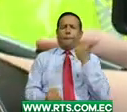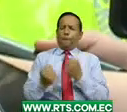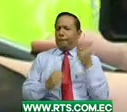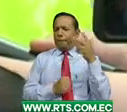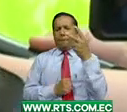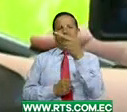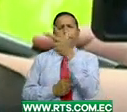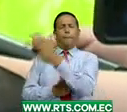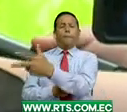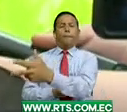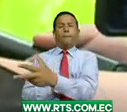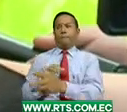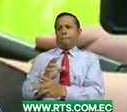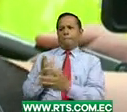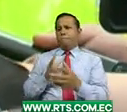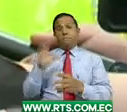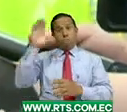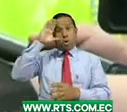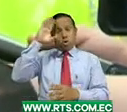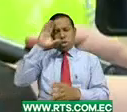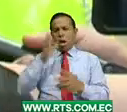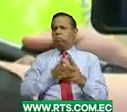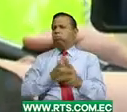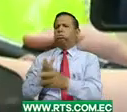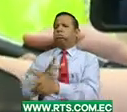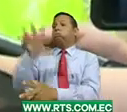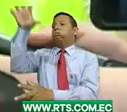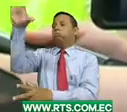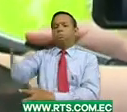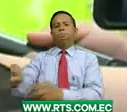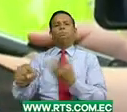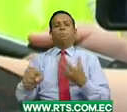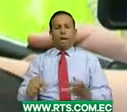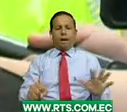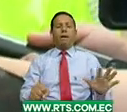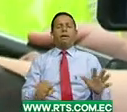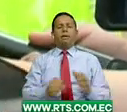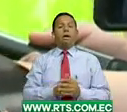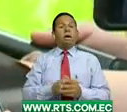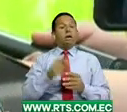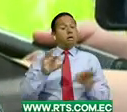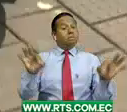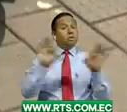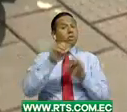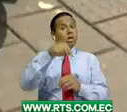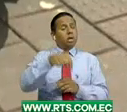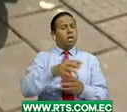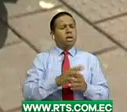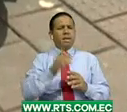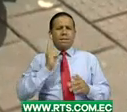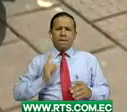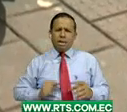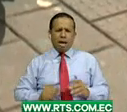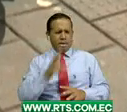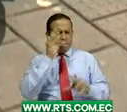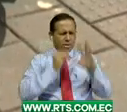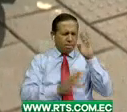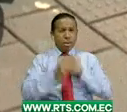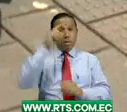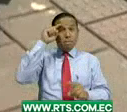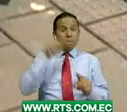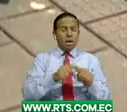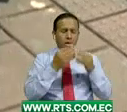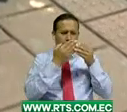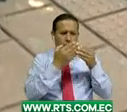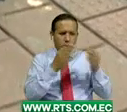El procedimiento es establecer la verdad histórica, cómo ocurrió en base a los indicios y a las versiones. Para el procedimiento se cerró un tramo